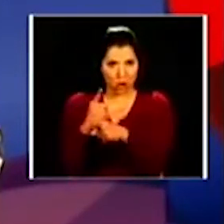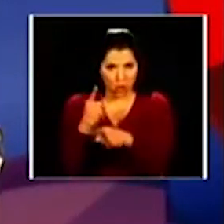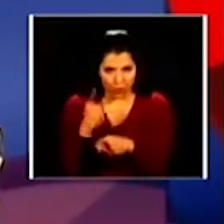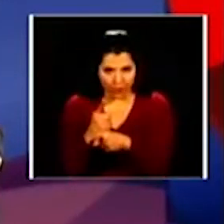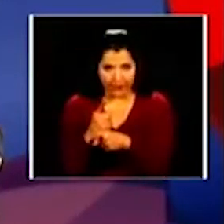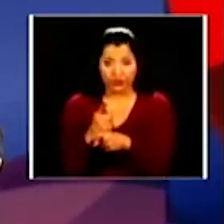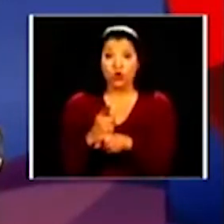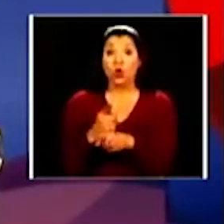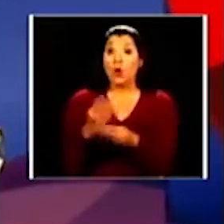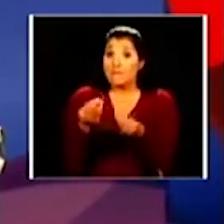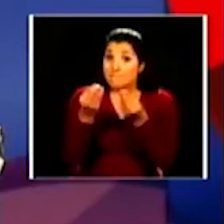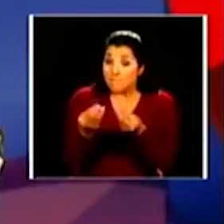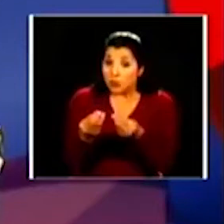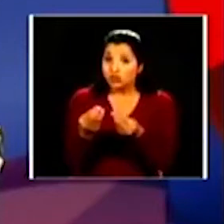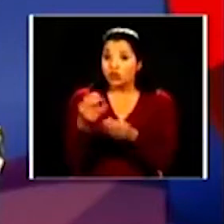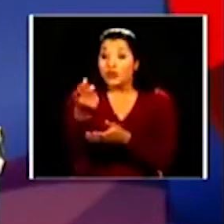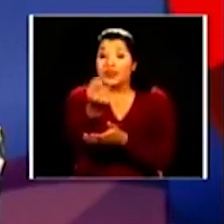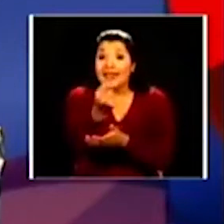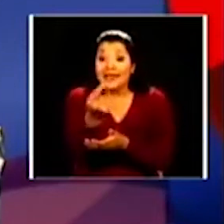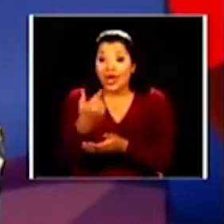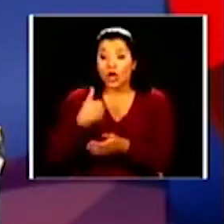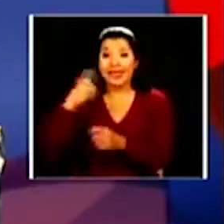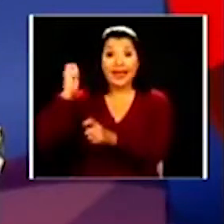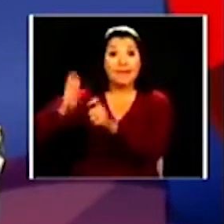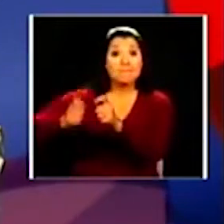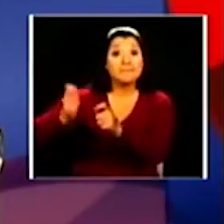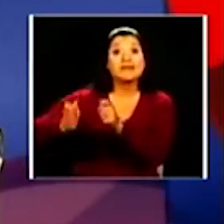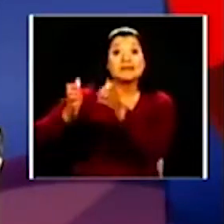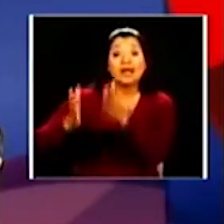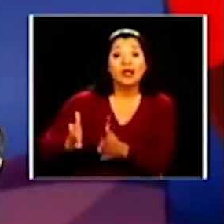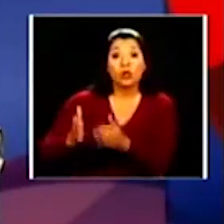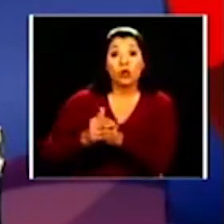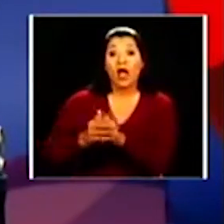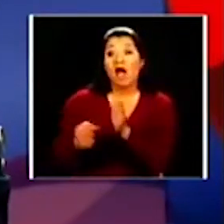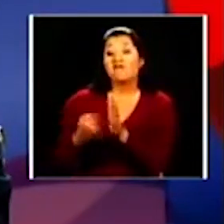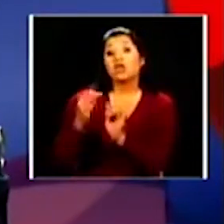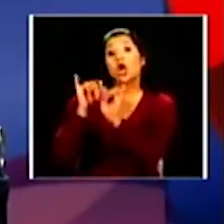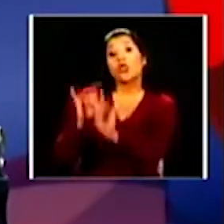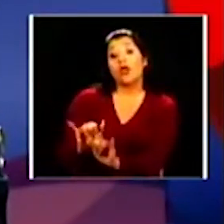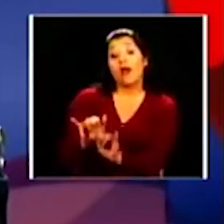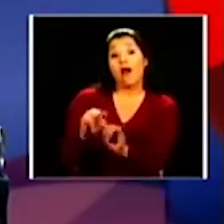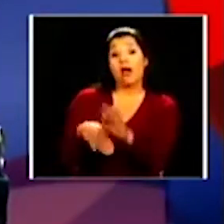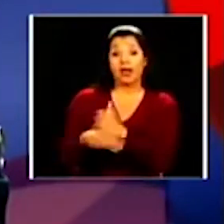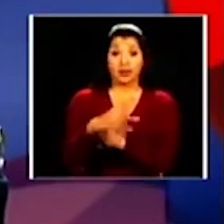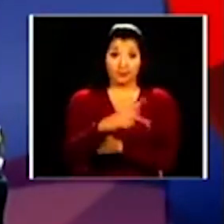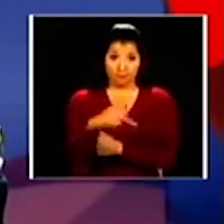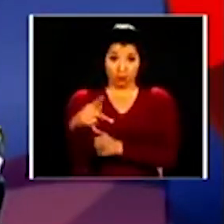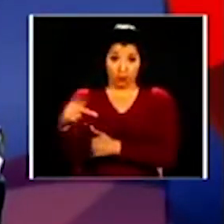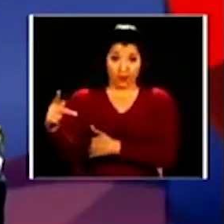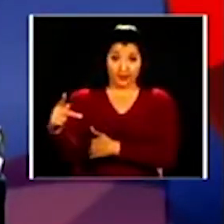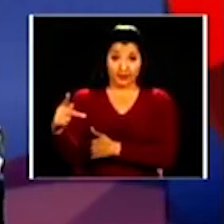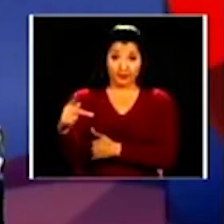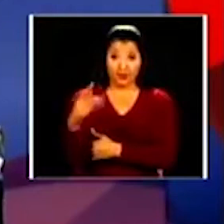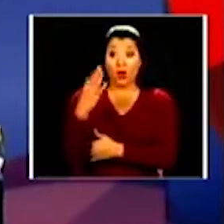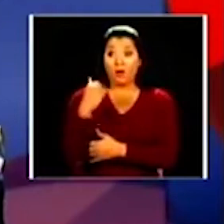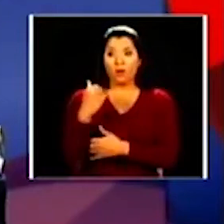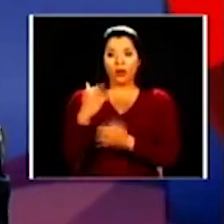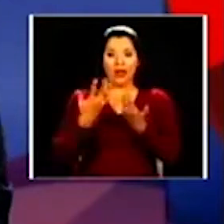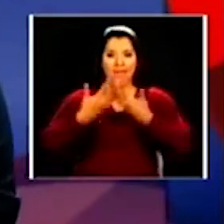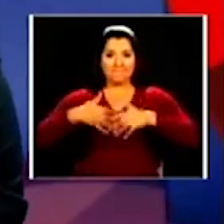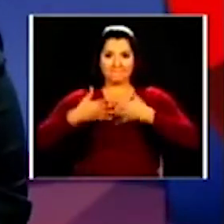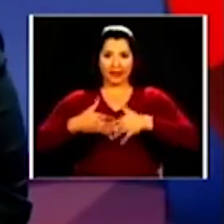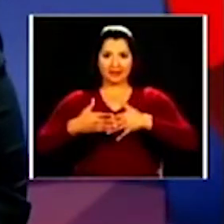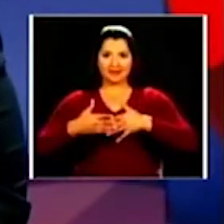que extraen nuestros pescadores lo dejan en el puerto cuando los intermediadores son los que se llevan ese dinero.